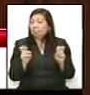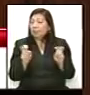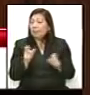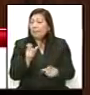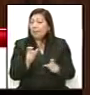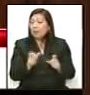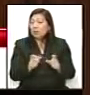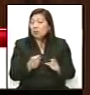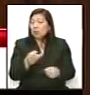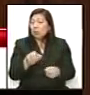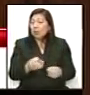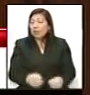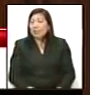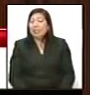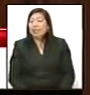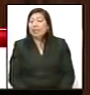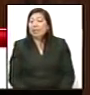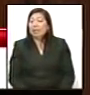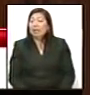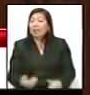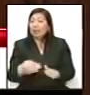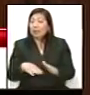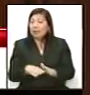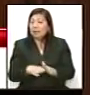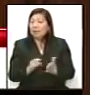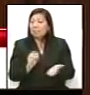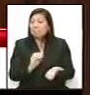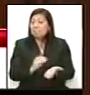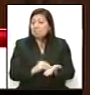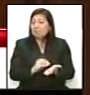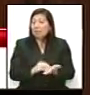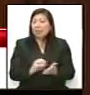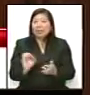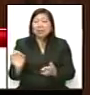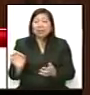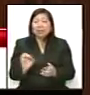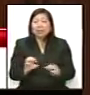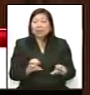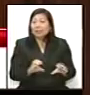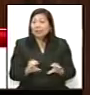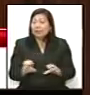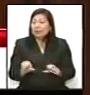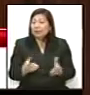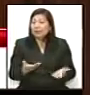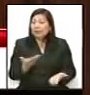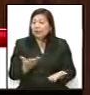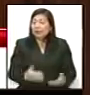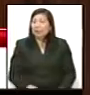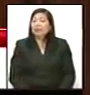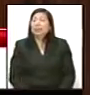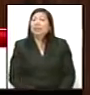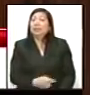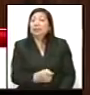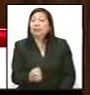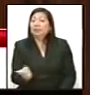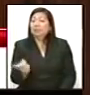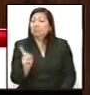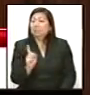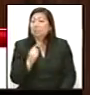personas jurídicas. Y lo ha incluido además sin hacer la distinción que ustedes,